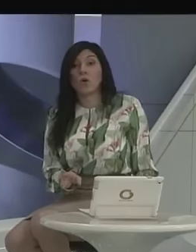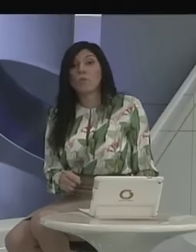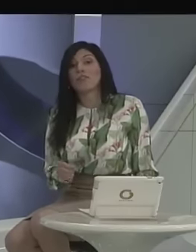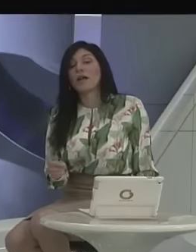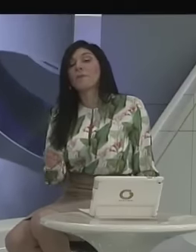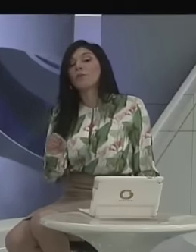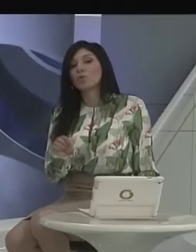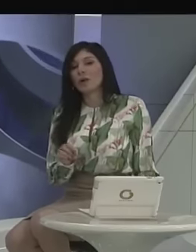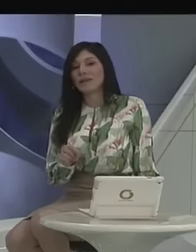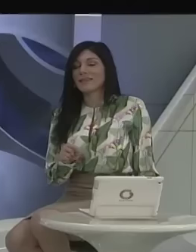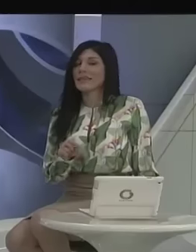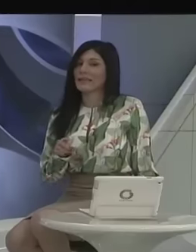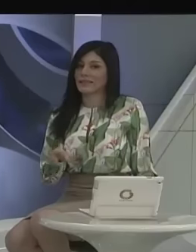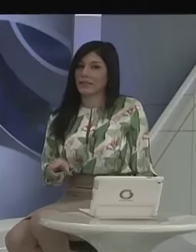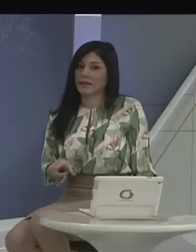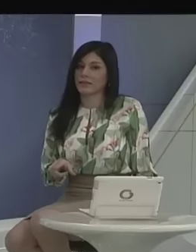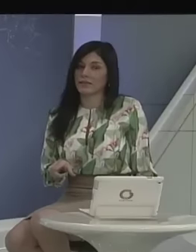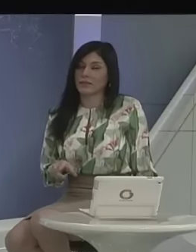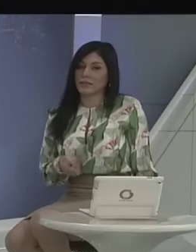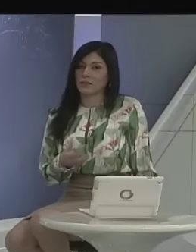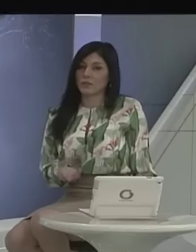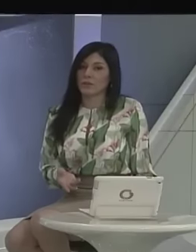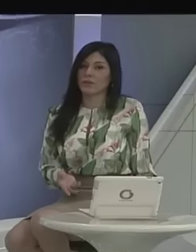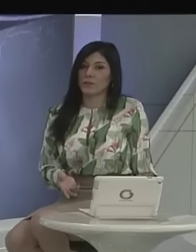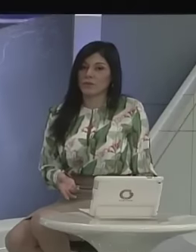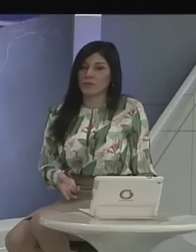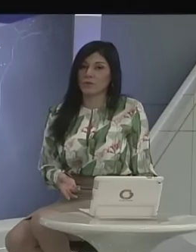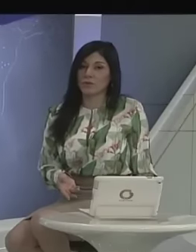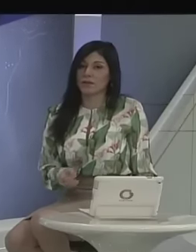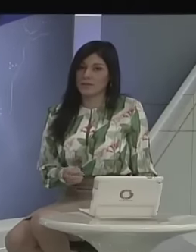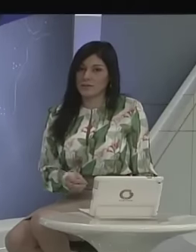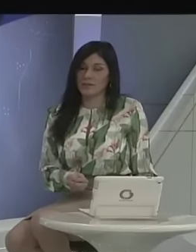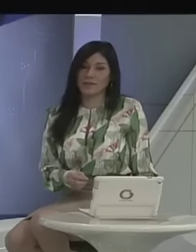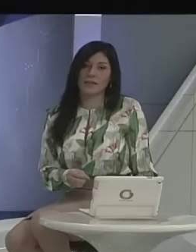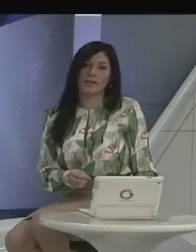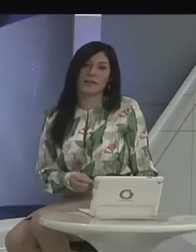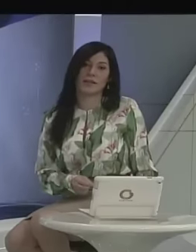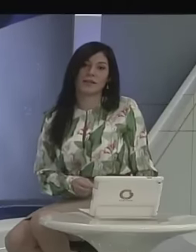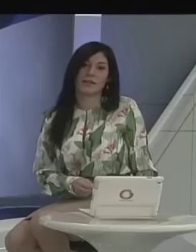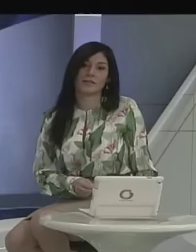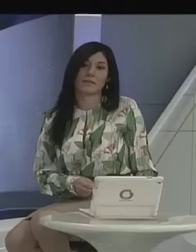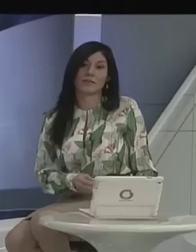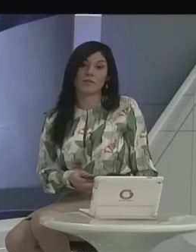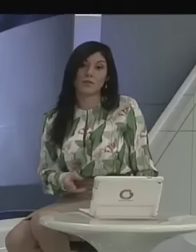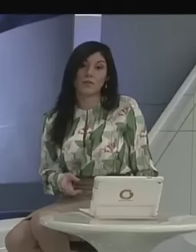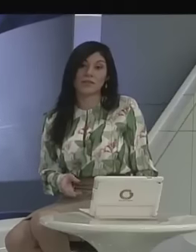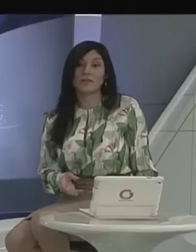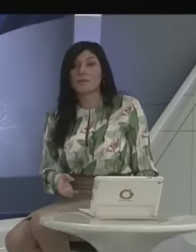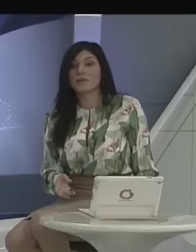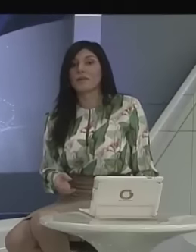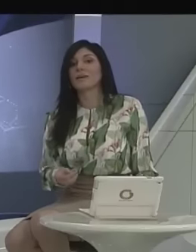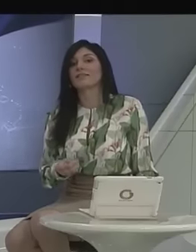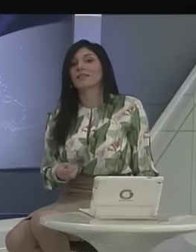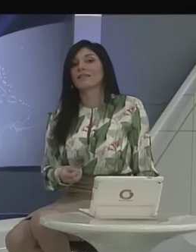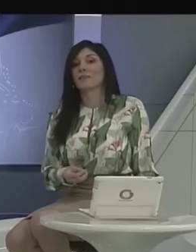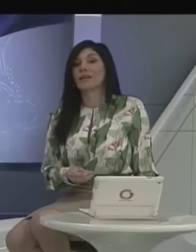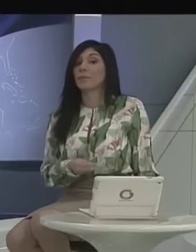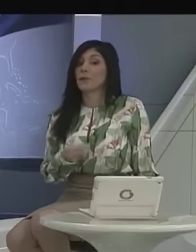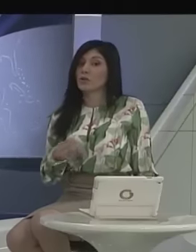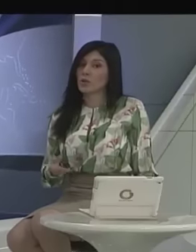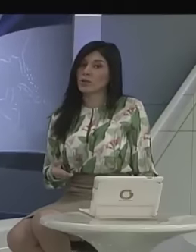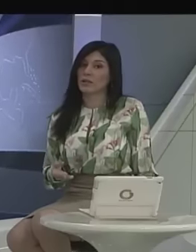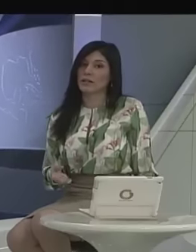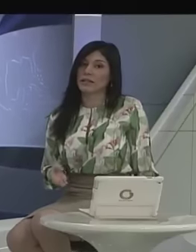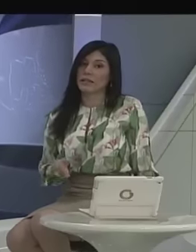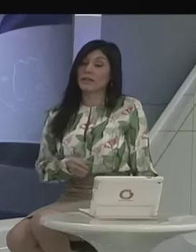que catalogó como fallas puntuales y alternas. La industria farmacéutica insiste en que las liquidaciones de divisas deben hacerse de